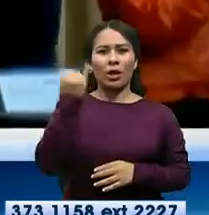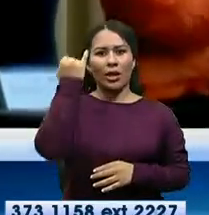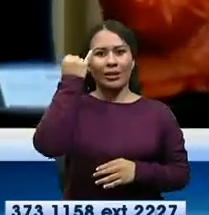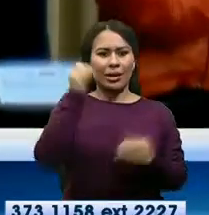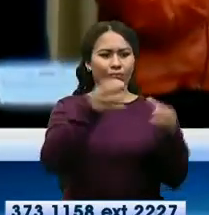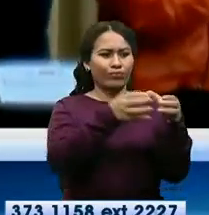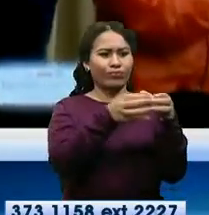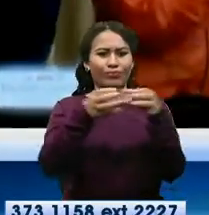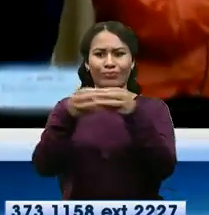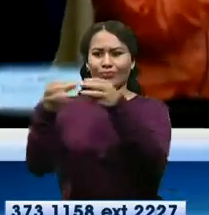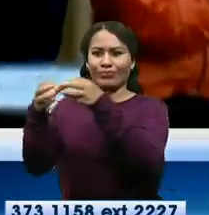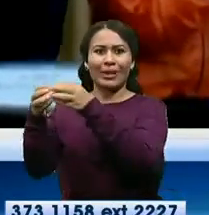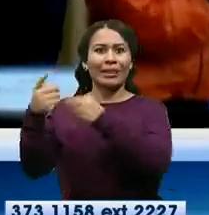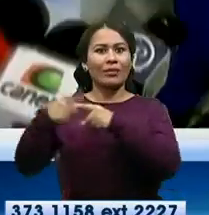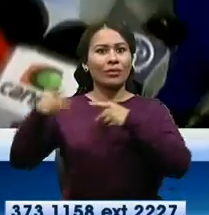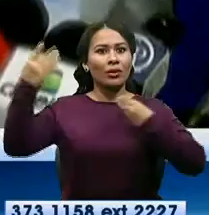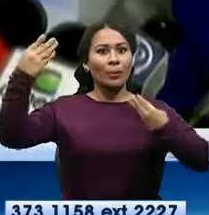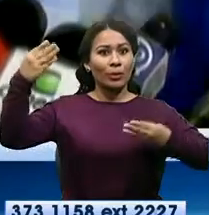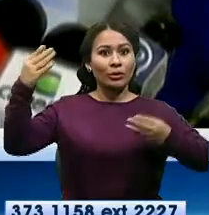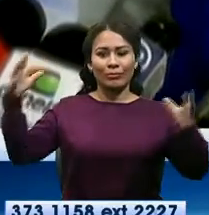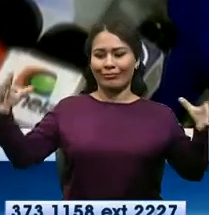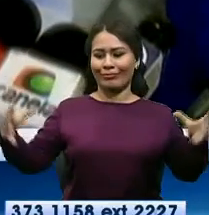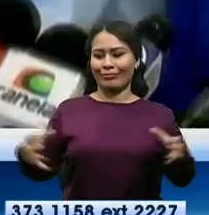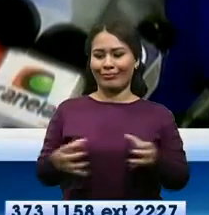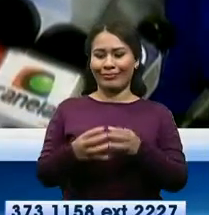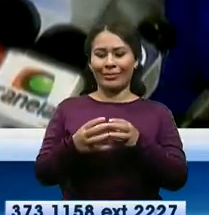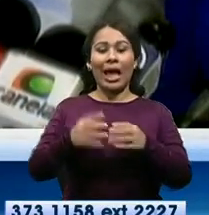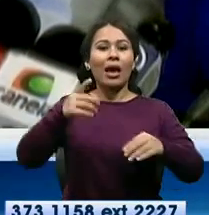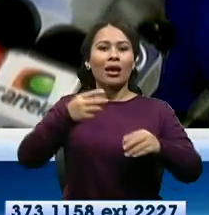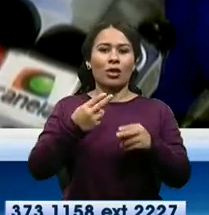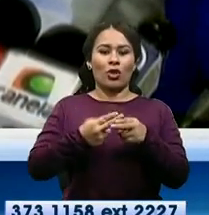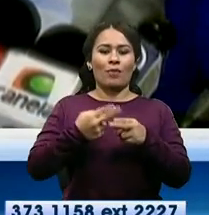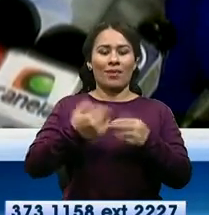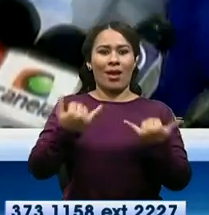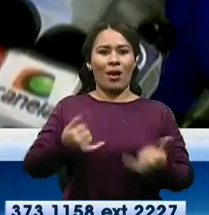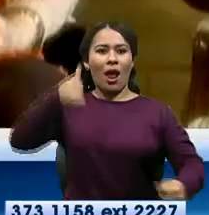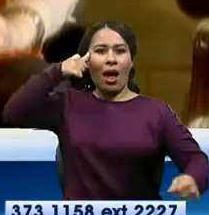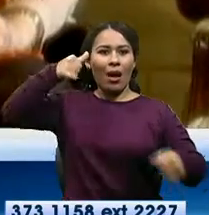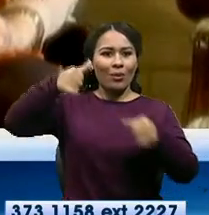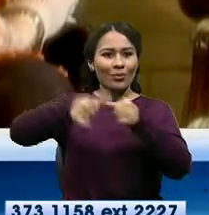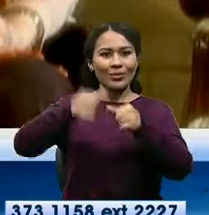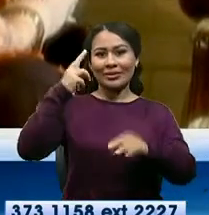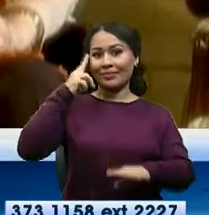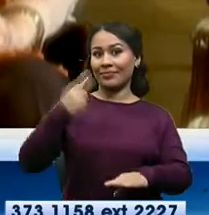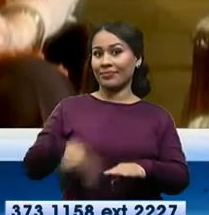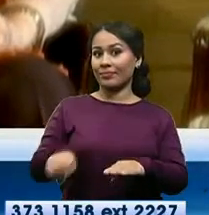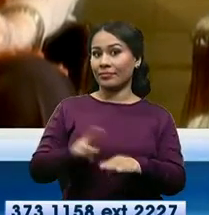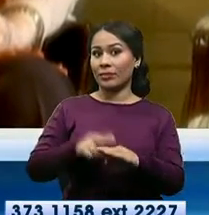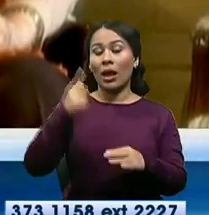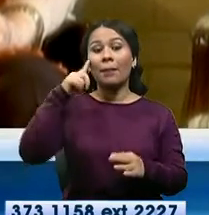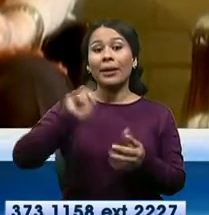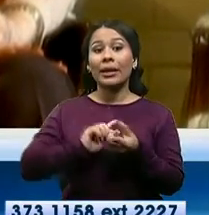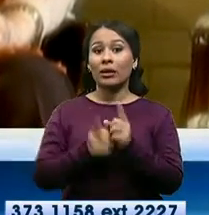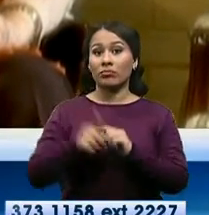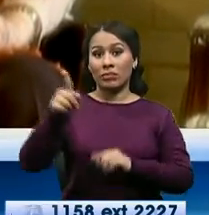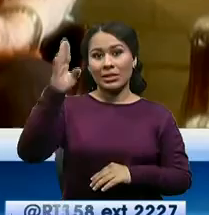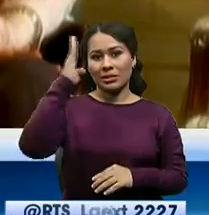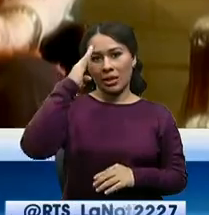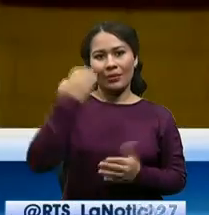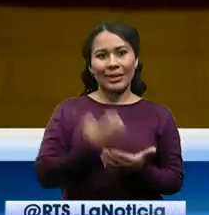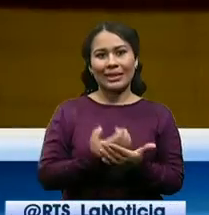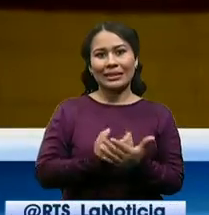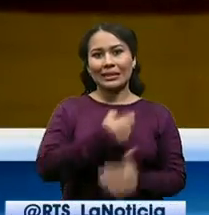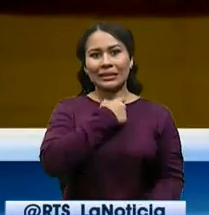partidos políticos y movimientos sociales. Lo llaman Acuerdo Nacional por el Cambio. Moncayo está consciente de la situación económica del